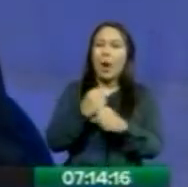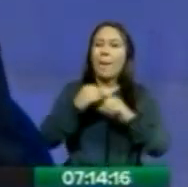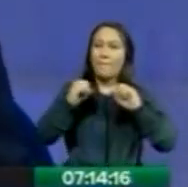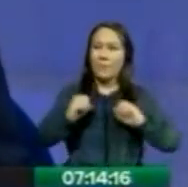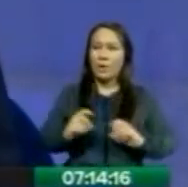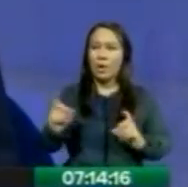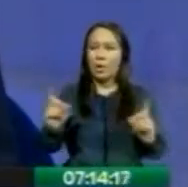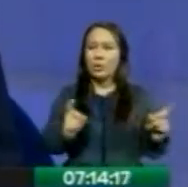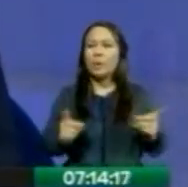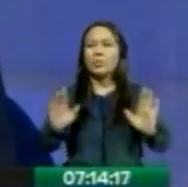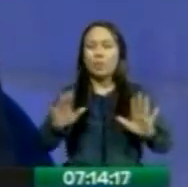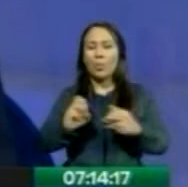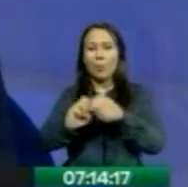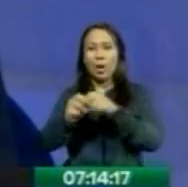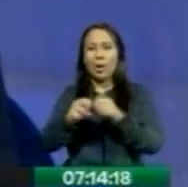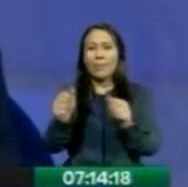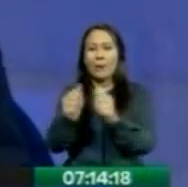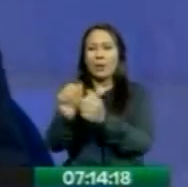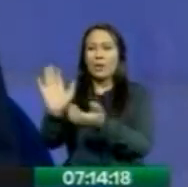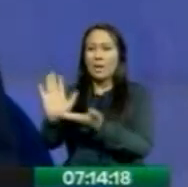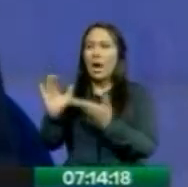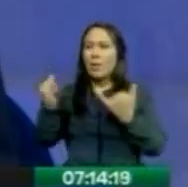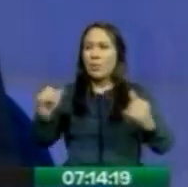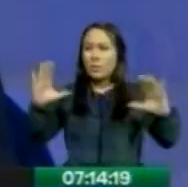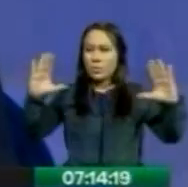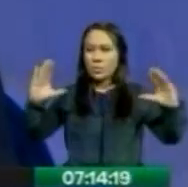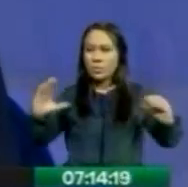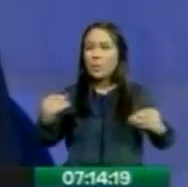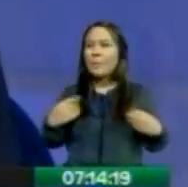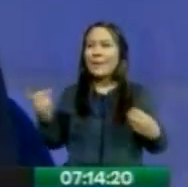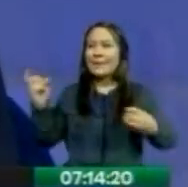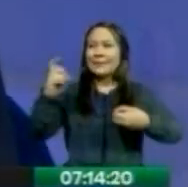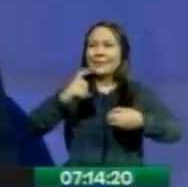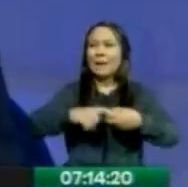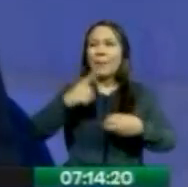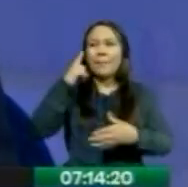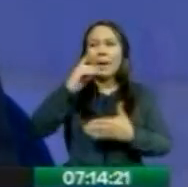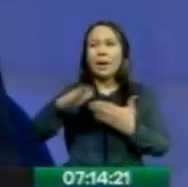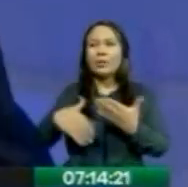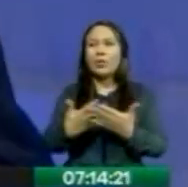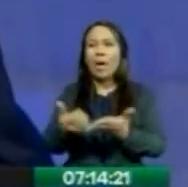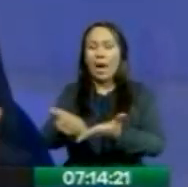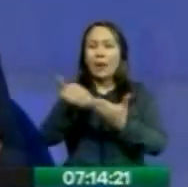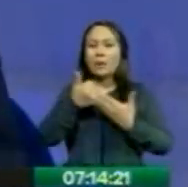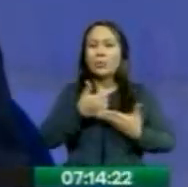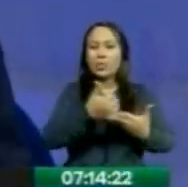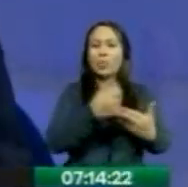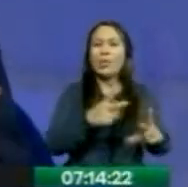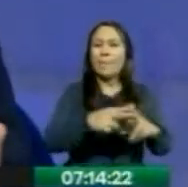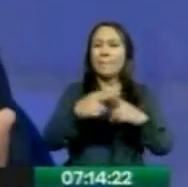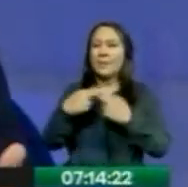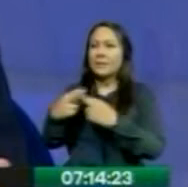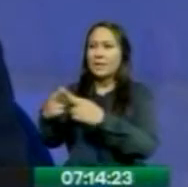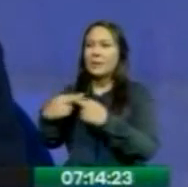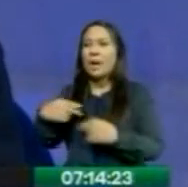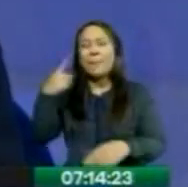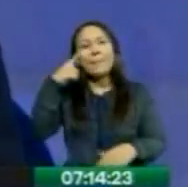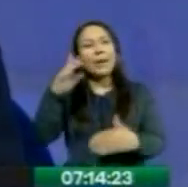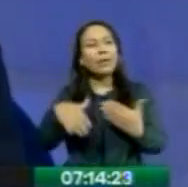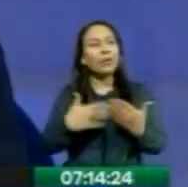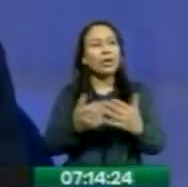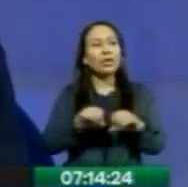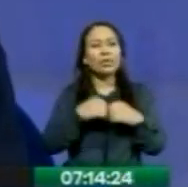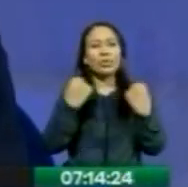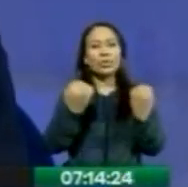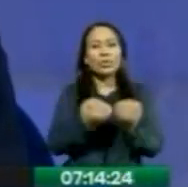regularizar su situación con la seguridad social y acceder de esta forma a todos los beneficios y las prestaciones que la seguridad social